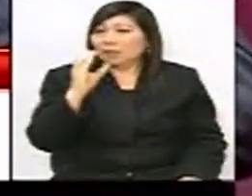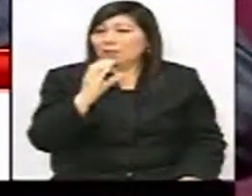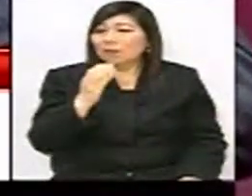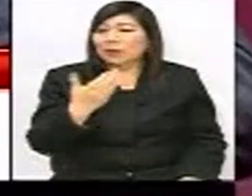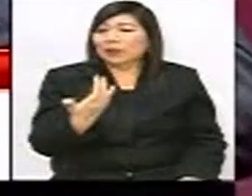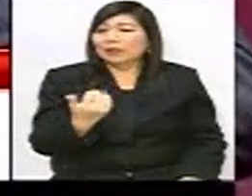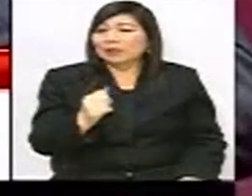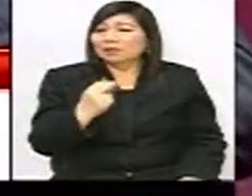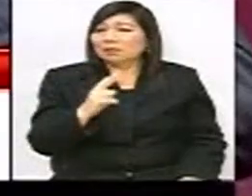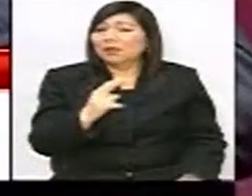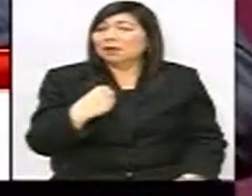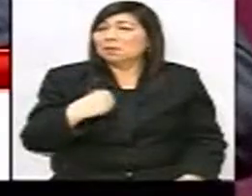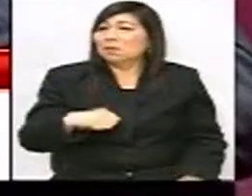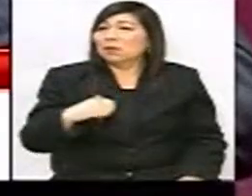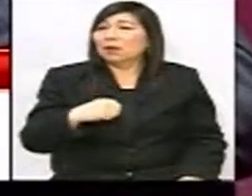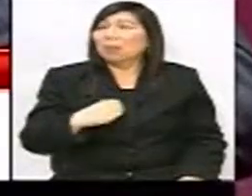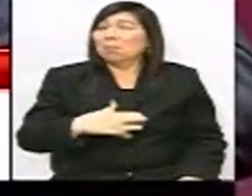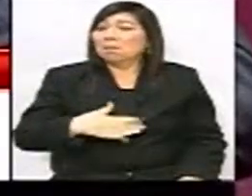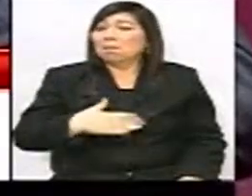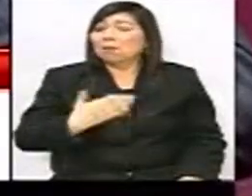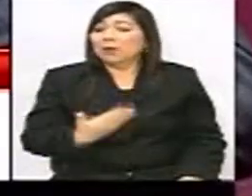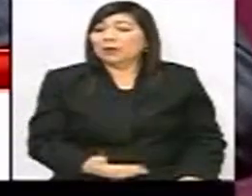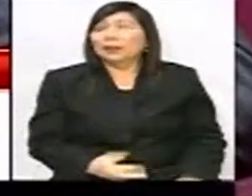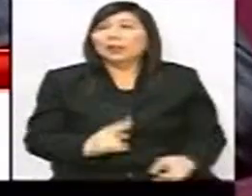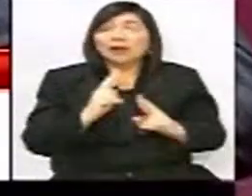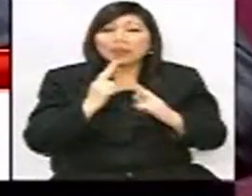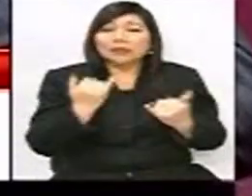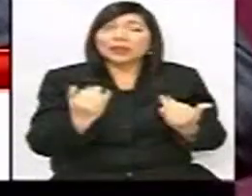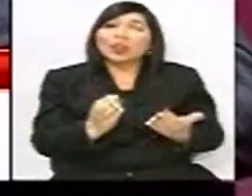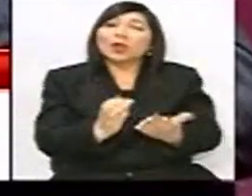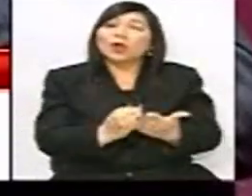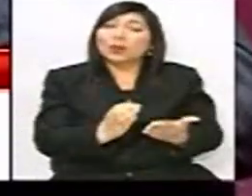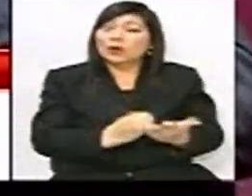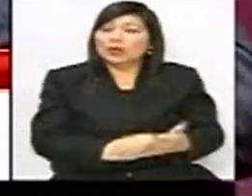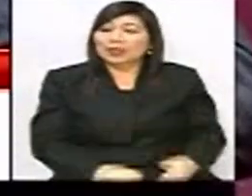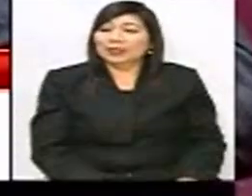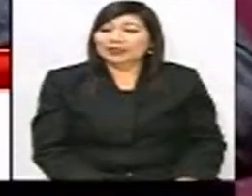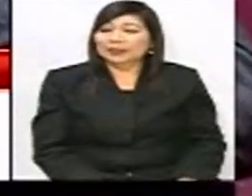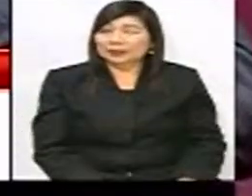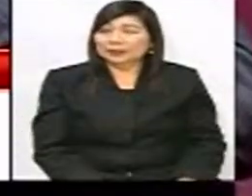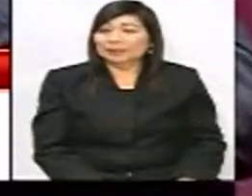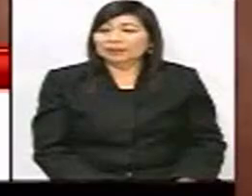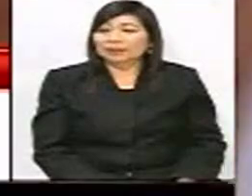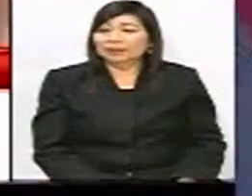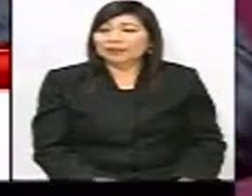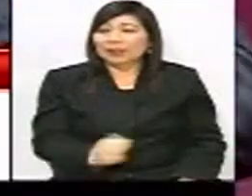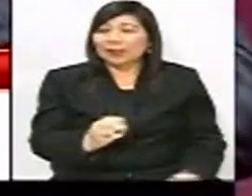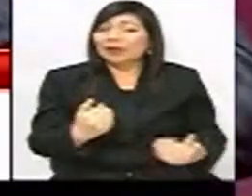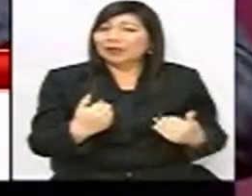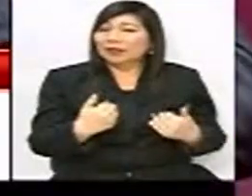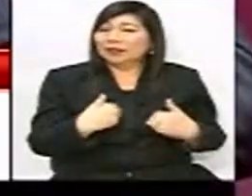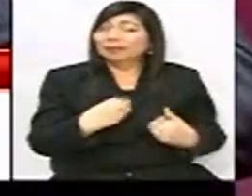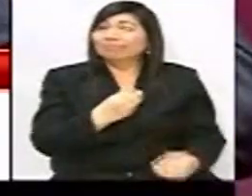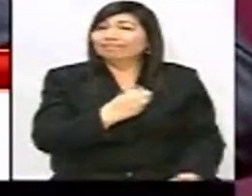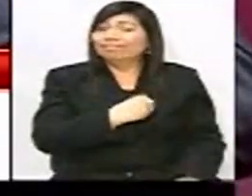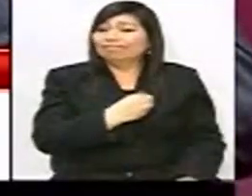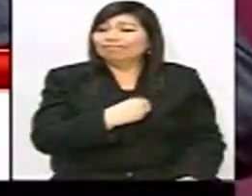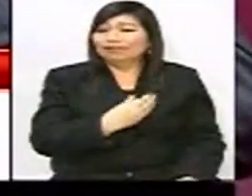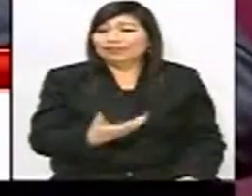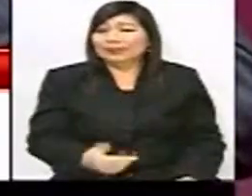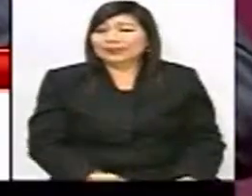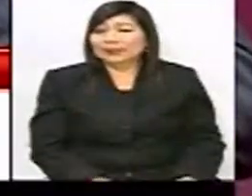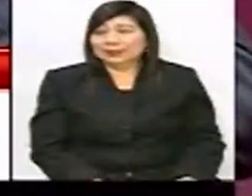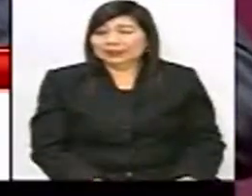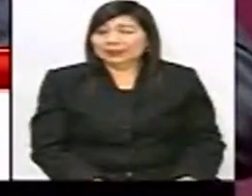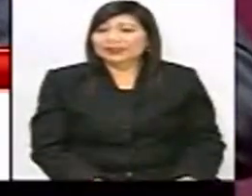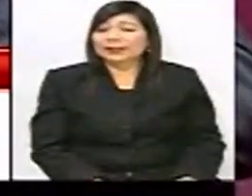búsqueda, y si lo han visto en la municipalidad, la posibilidad de resolver este contrato. Y acá creo yo también que hacer una media culpa con mi amigo Johnny, con el